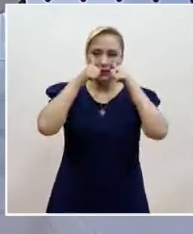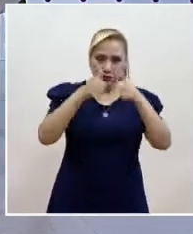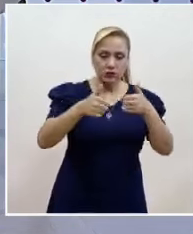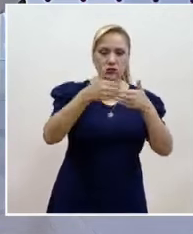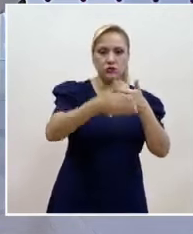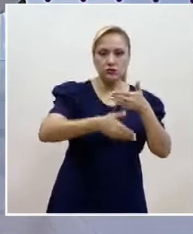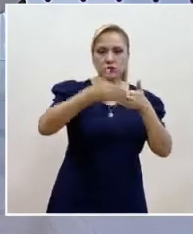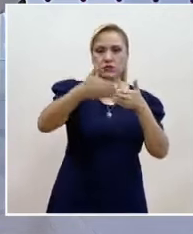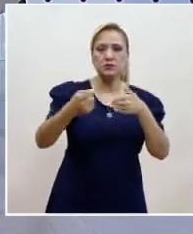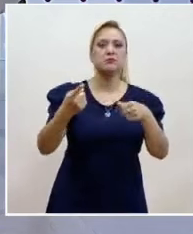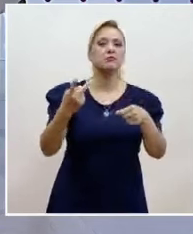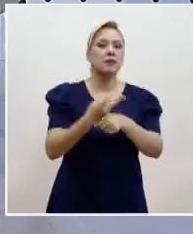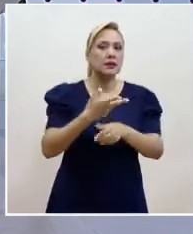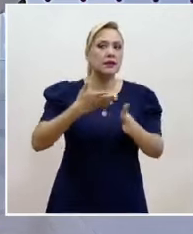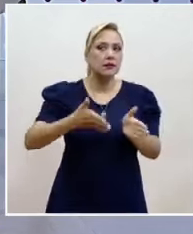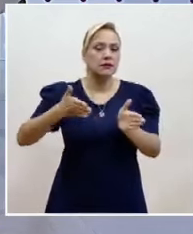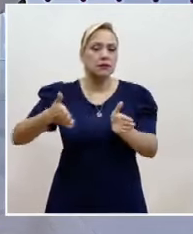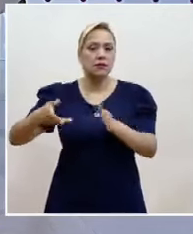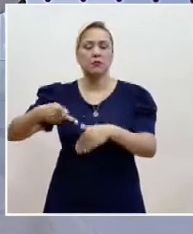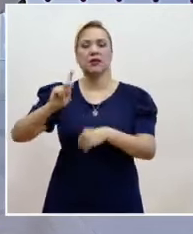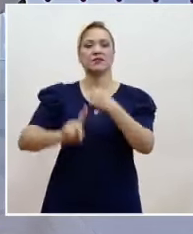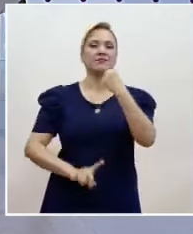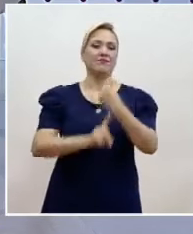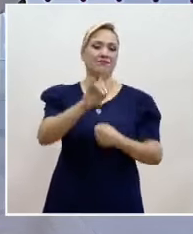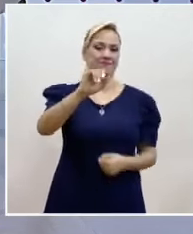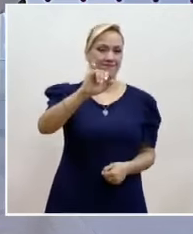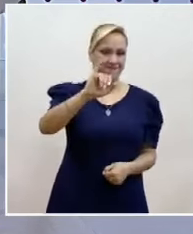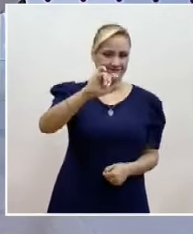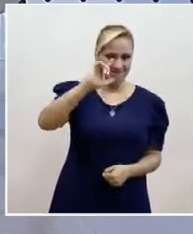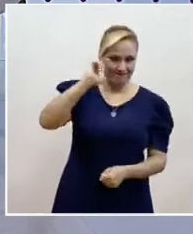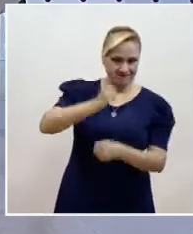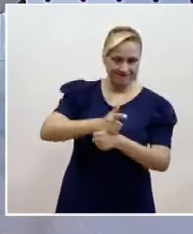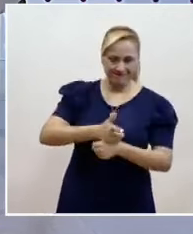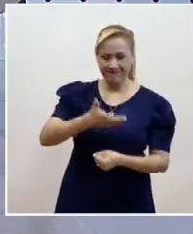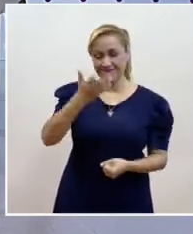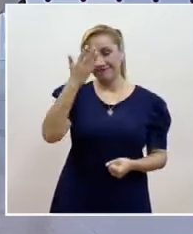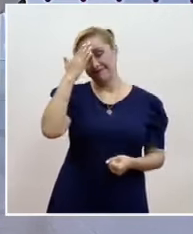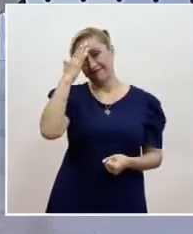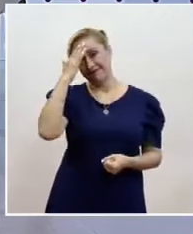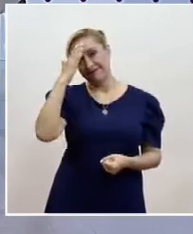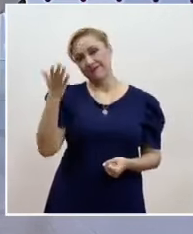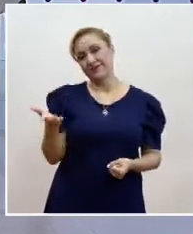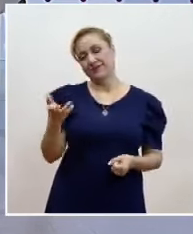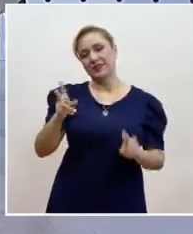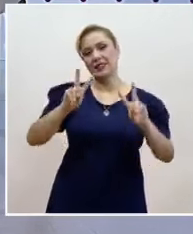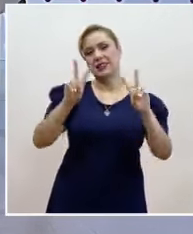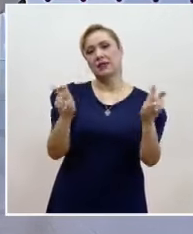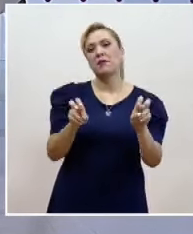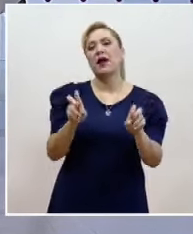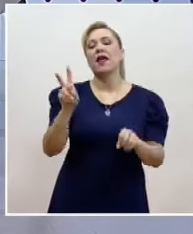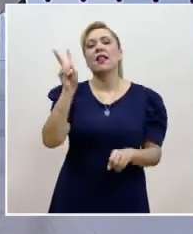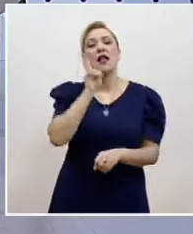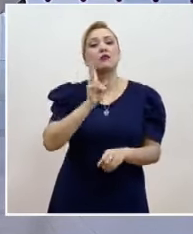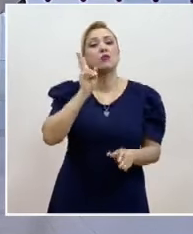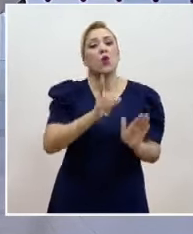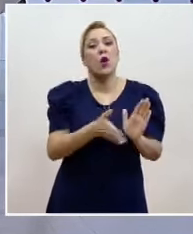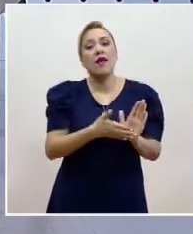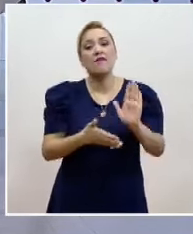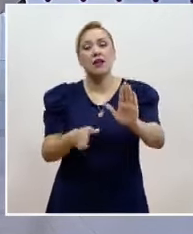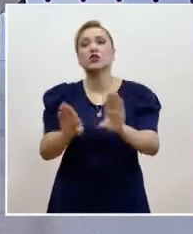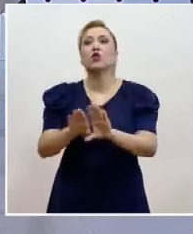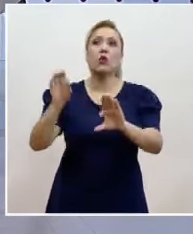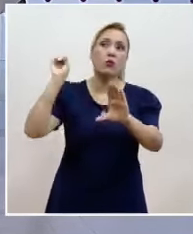nos encontramos en problemas típicos de la justicia, de todo proceso, que es justamente el tema probatorio, cómo presentar una prueba a